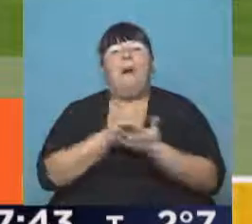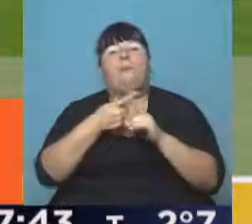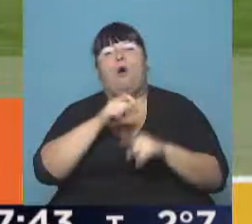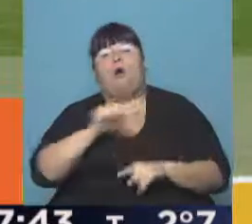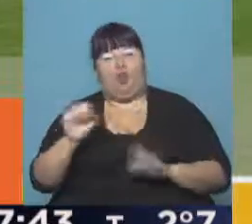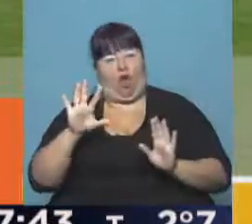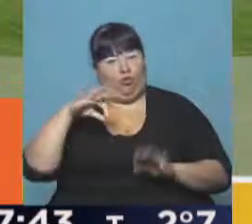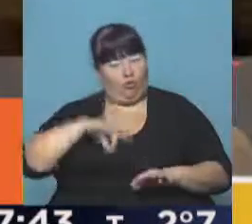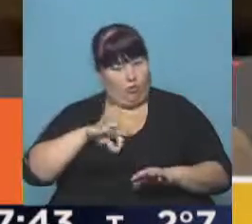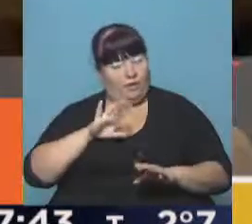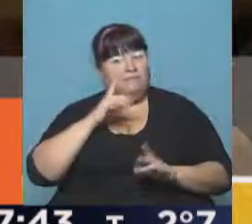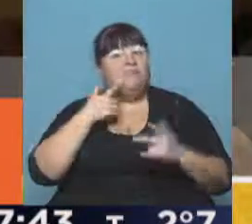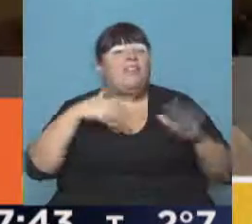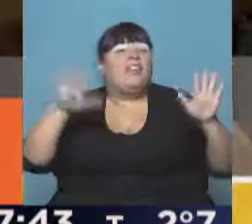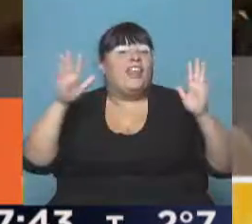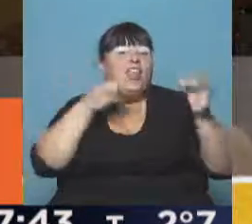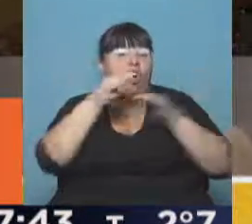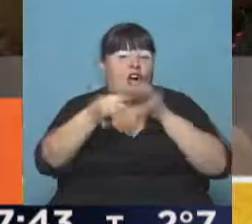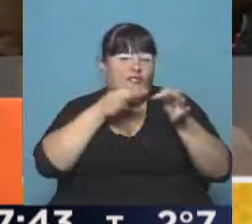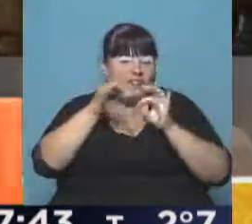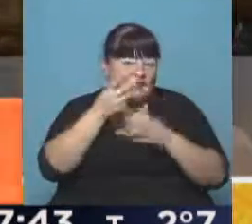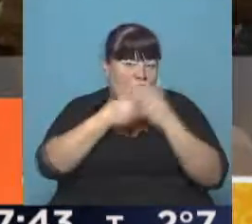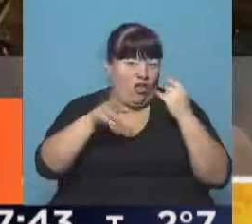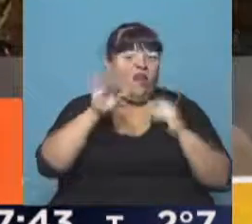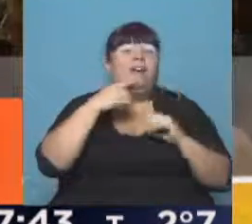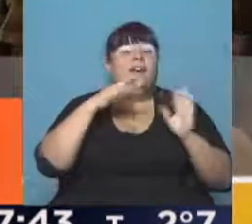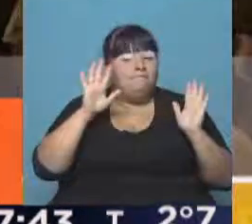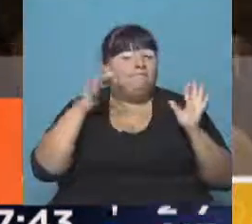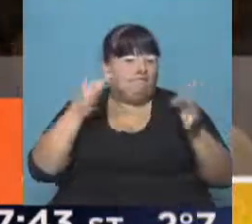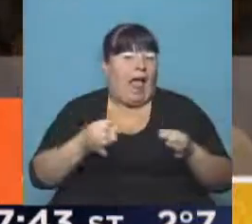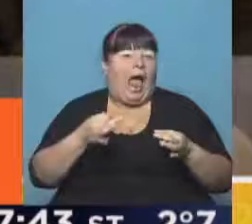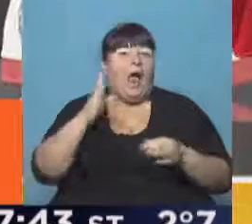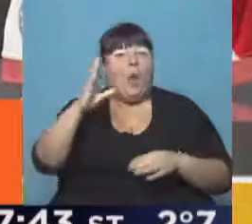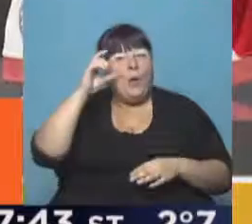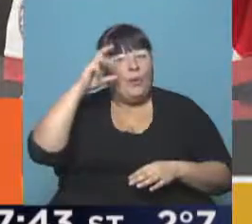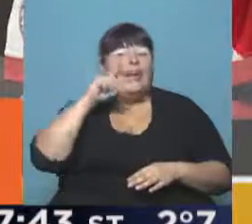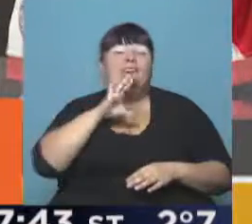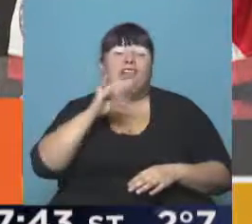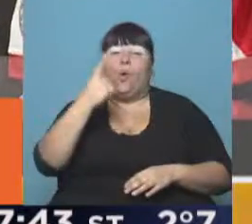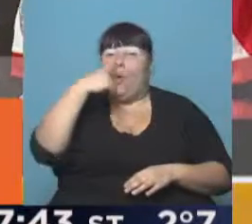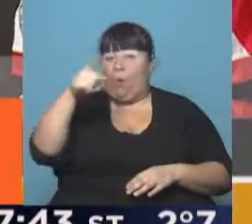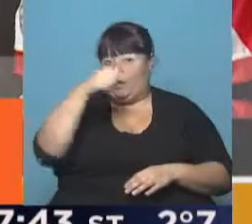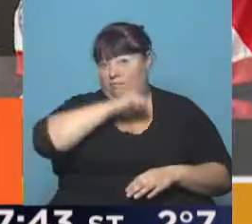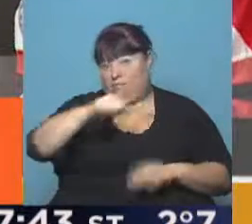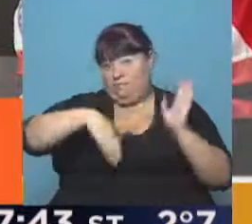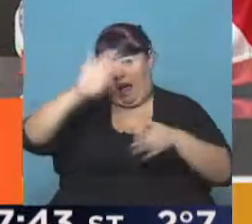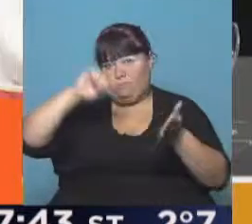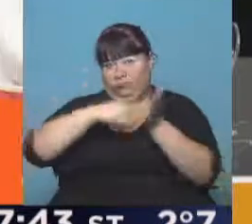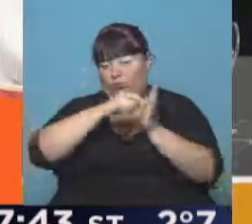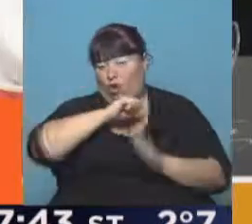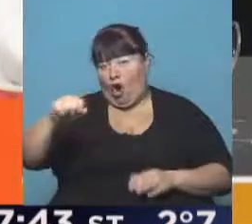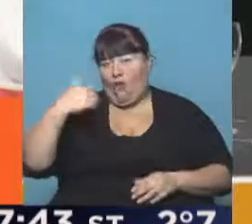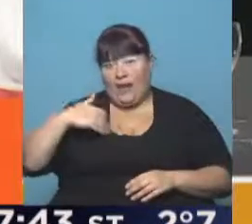Sí, esto lo habría deslizado en una charla, teniendo en cuenta que, obviamente, con Benedetto en cancha, el último goleador que tuvo el